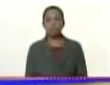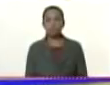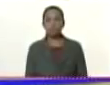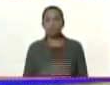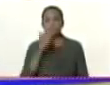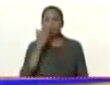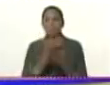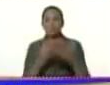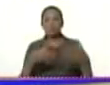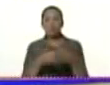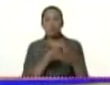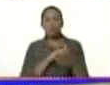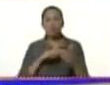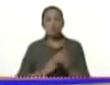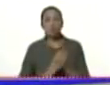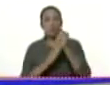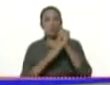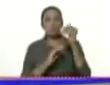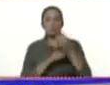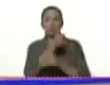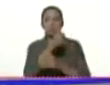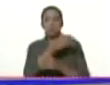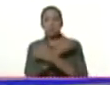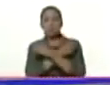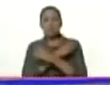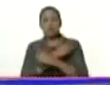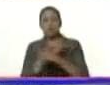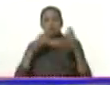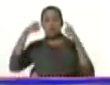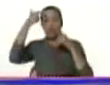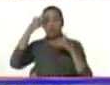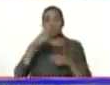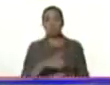frente al legado de nuestro comandante supremo Hugo Chávez,